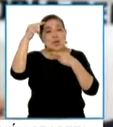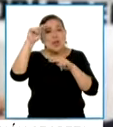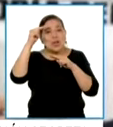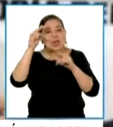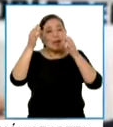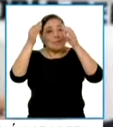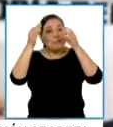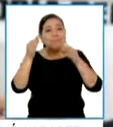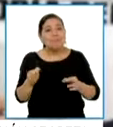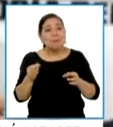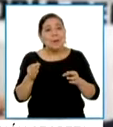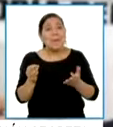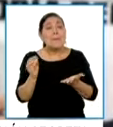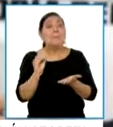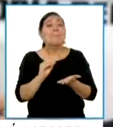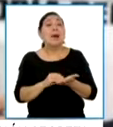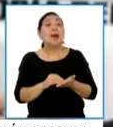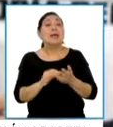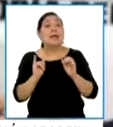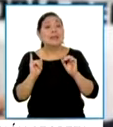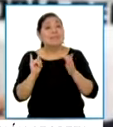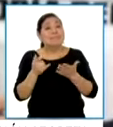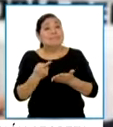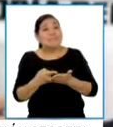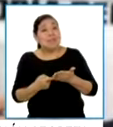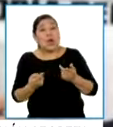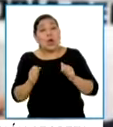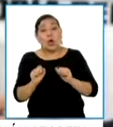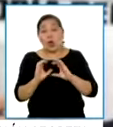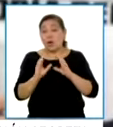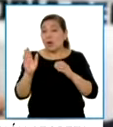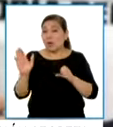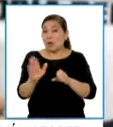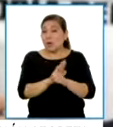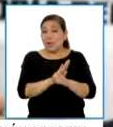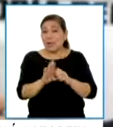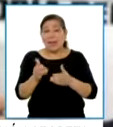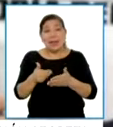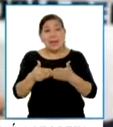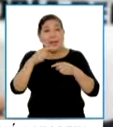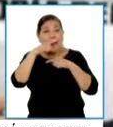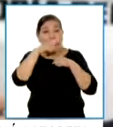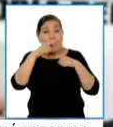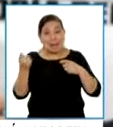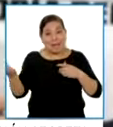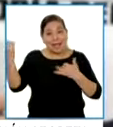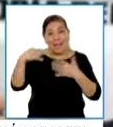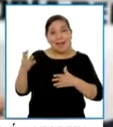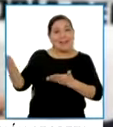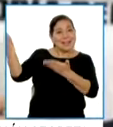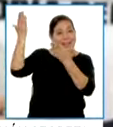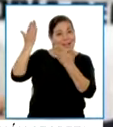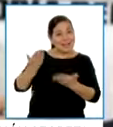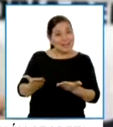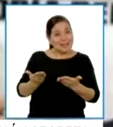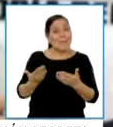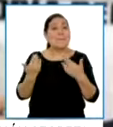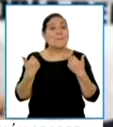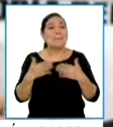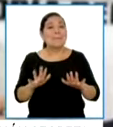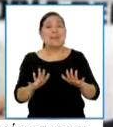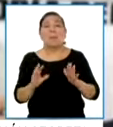llega a confirmar, y más todavía si es que concretamente antes de marzo estuvieran aquí, ¿no? Esto nos